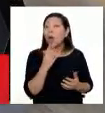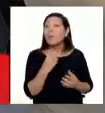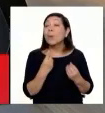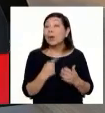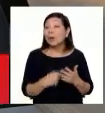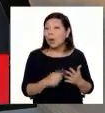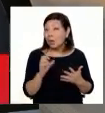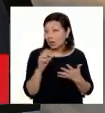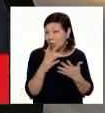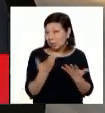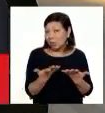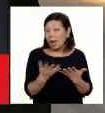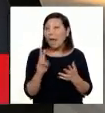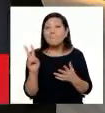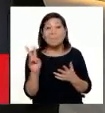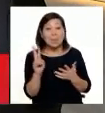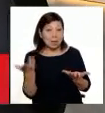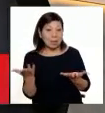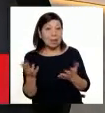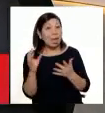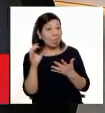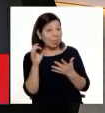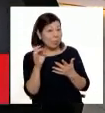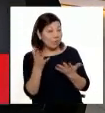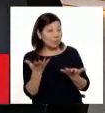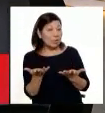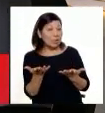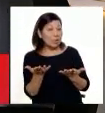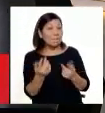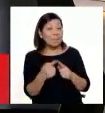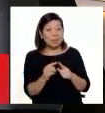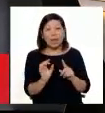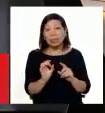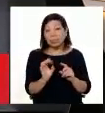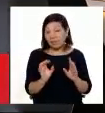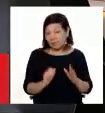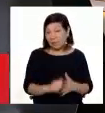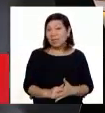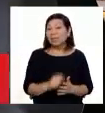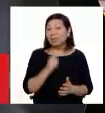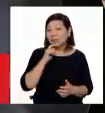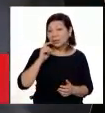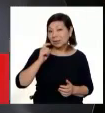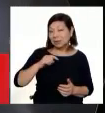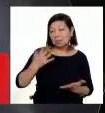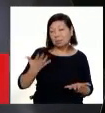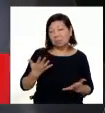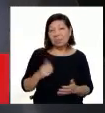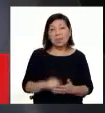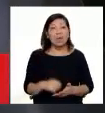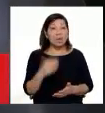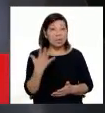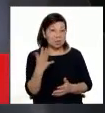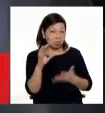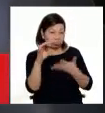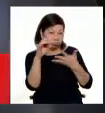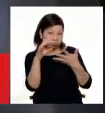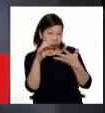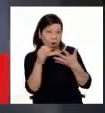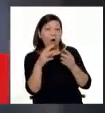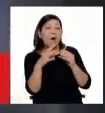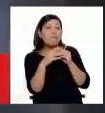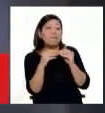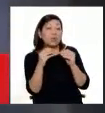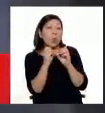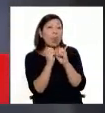porque cada color significa una vitamina diferente o un antioxidante diferente. Entonces es necesario consumir por lo menos 5 variedades de